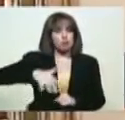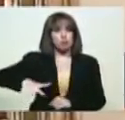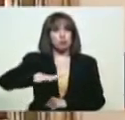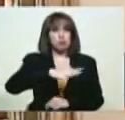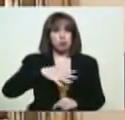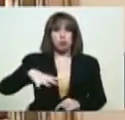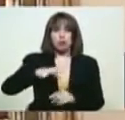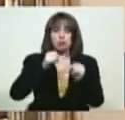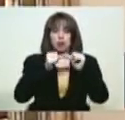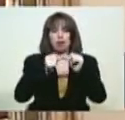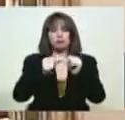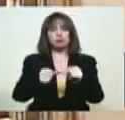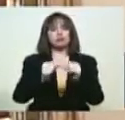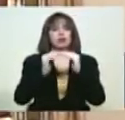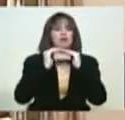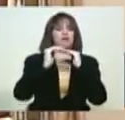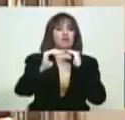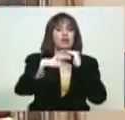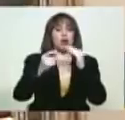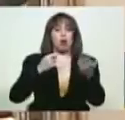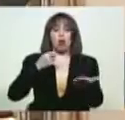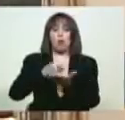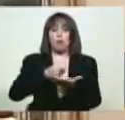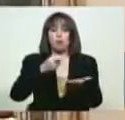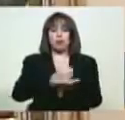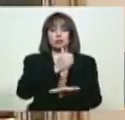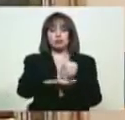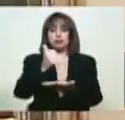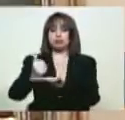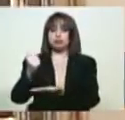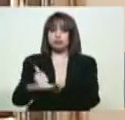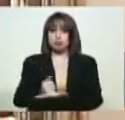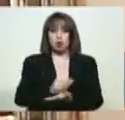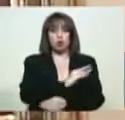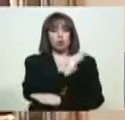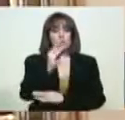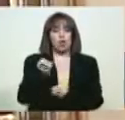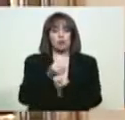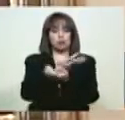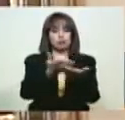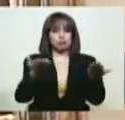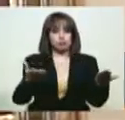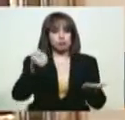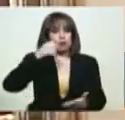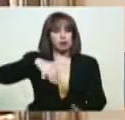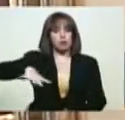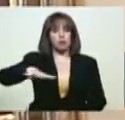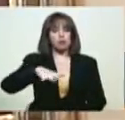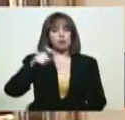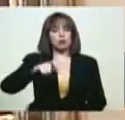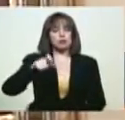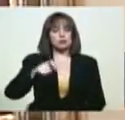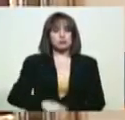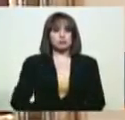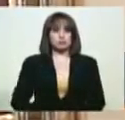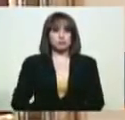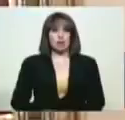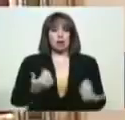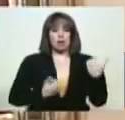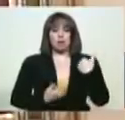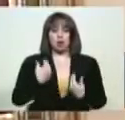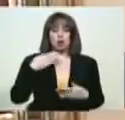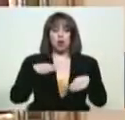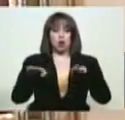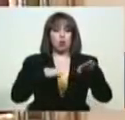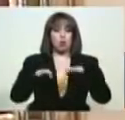para estabilizar los precios y garantizar la protección necesaria para nuestro pueblo. Así que miércoles, jueves